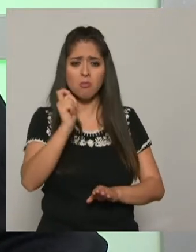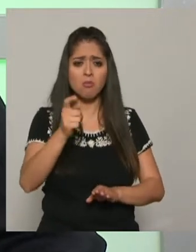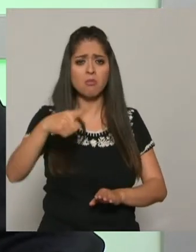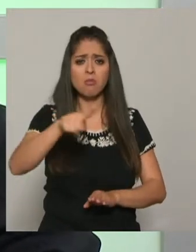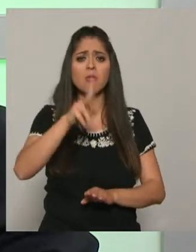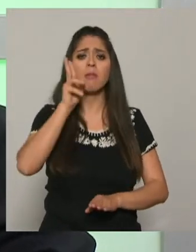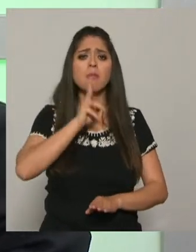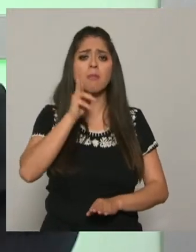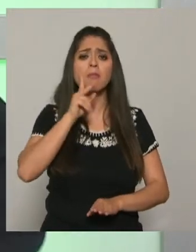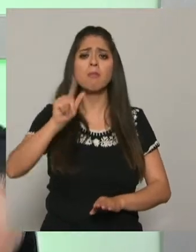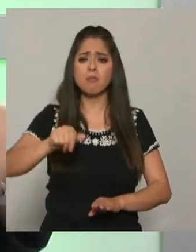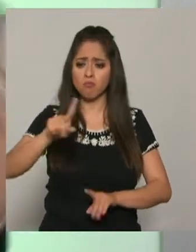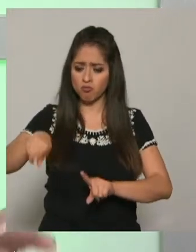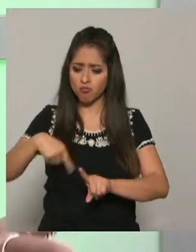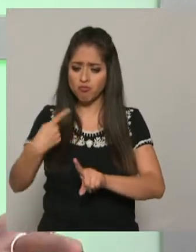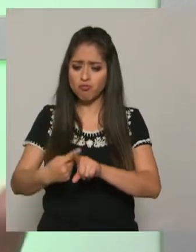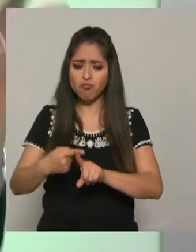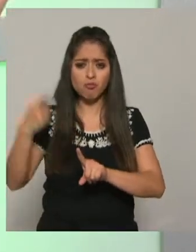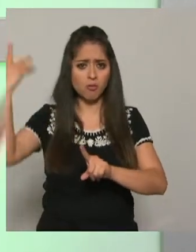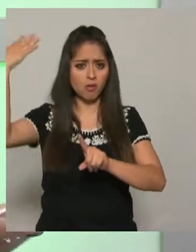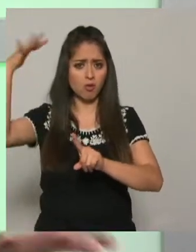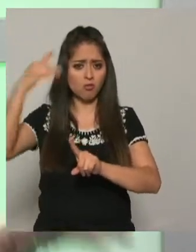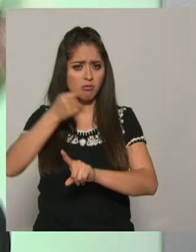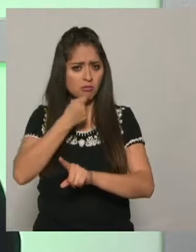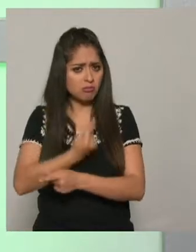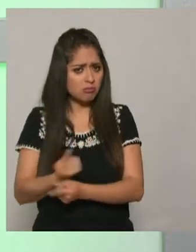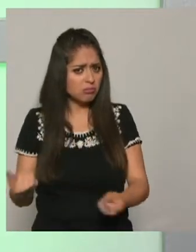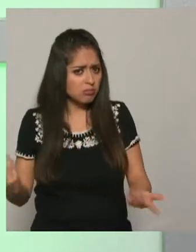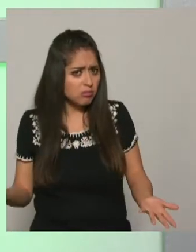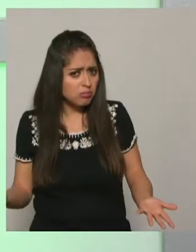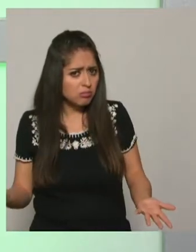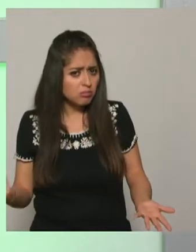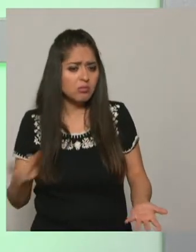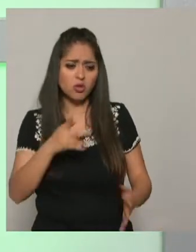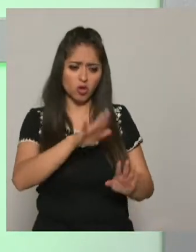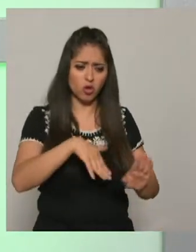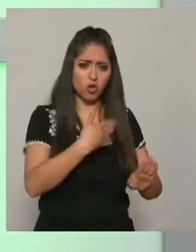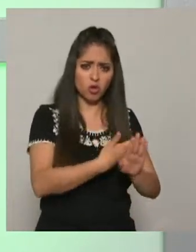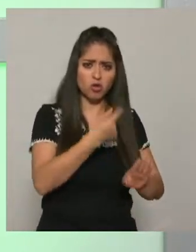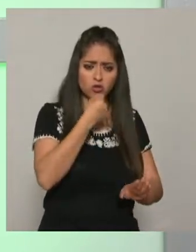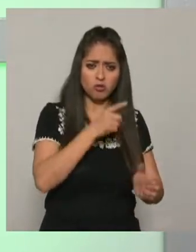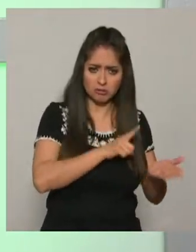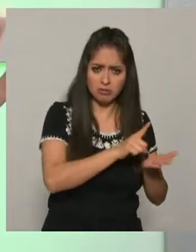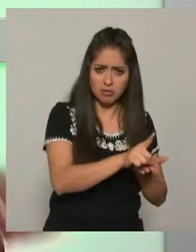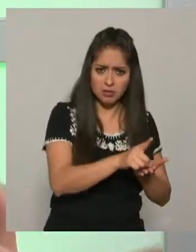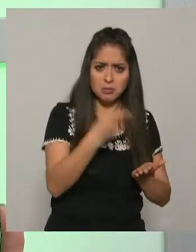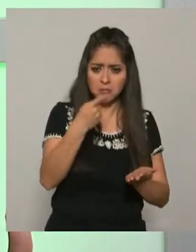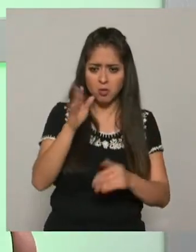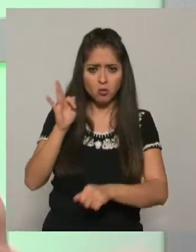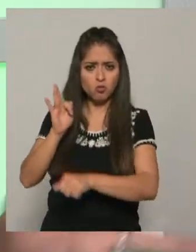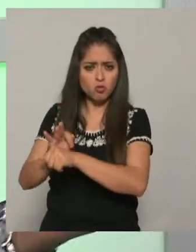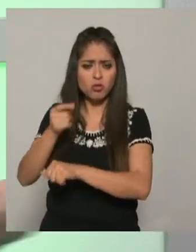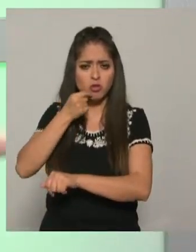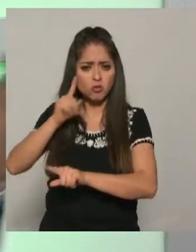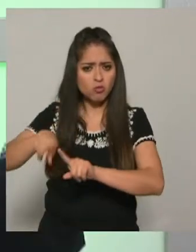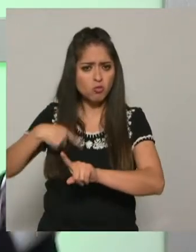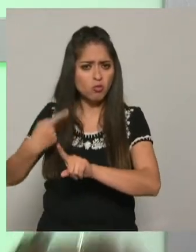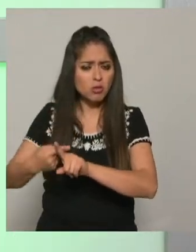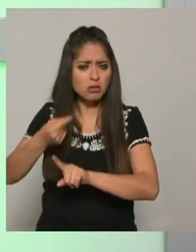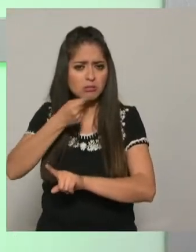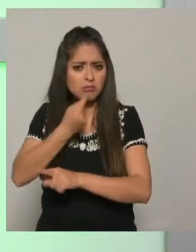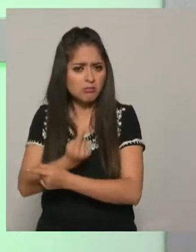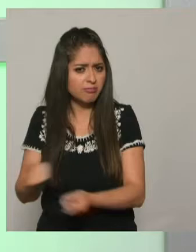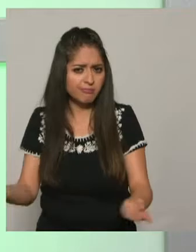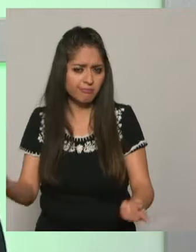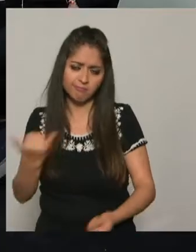la pedofilia? O sea, no es posible que estén en contra de los derechos de la infancia por un lado y por otro lado estén protegiendo violadores de niñas y niños. Sorry, pero